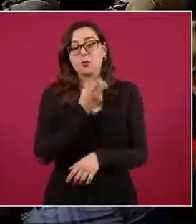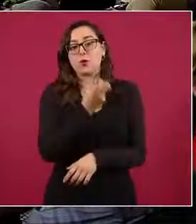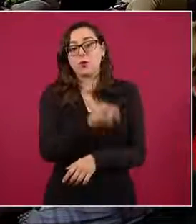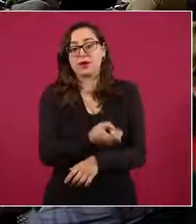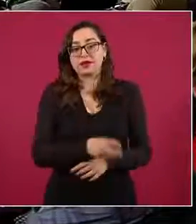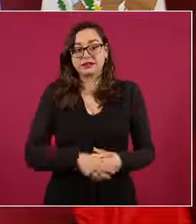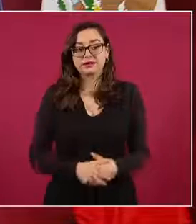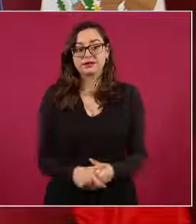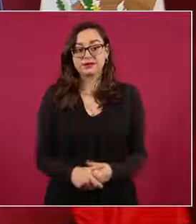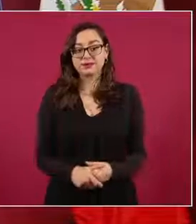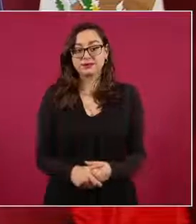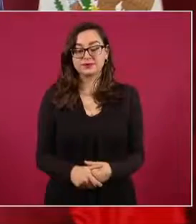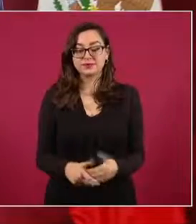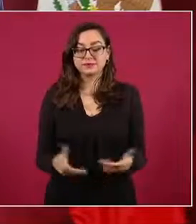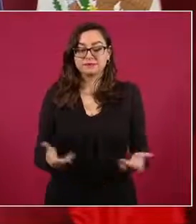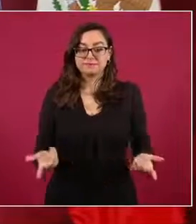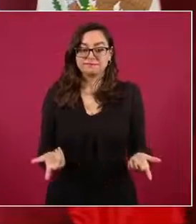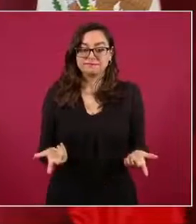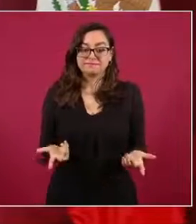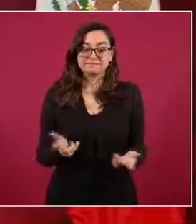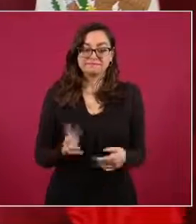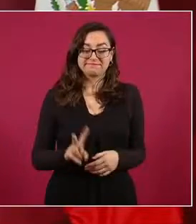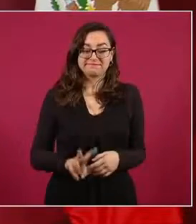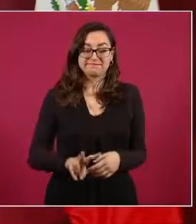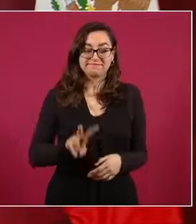atribuyo? Dando respuesta